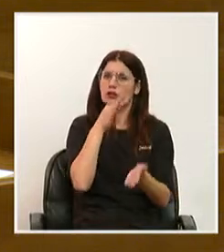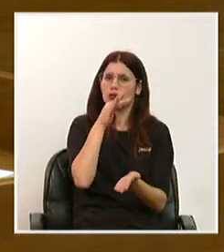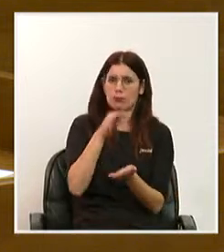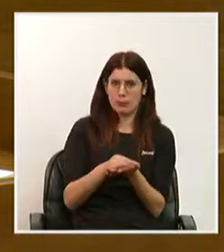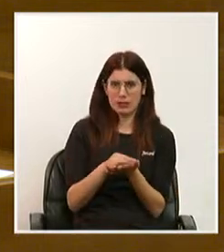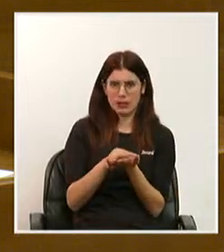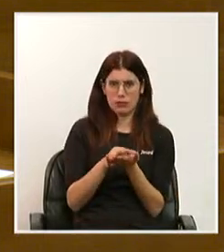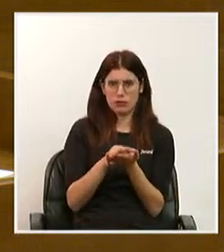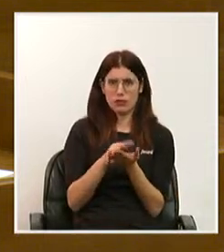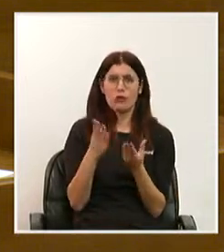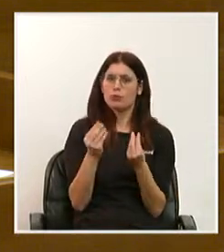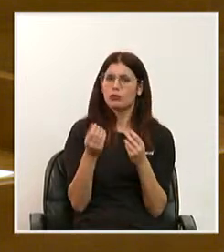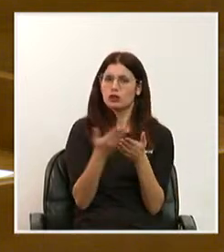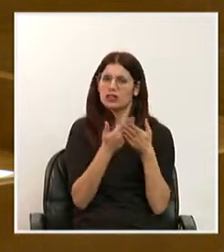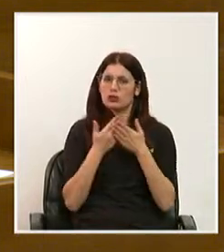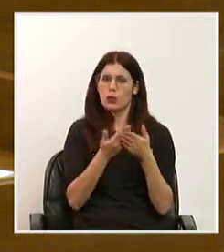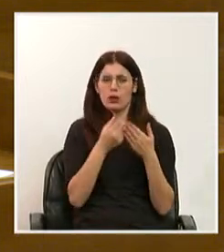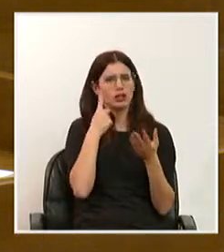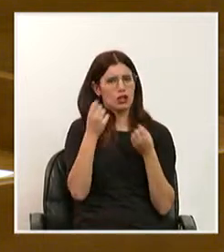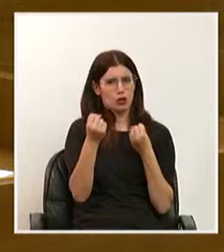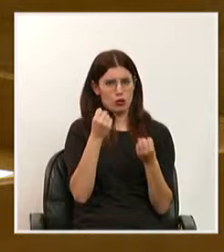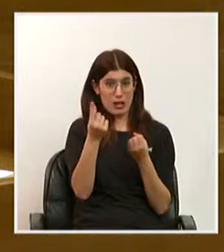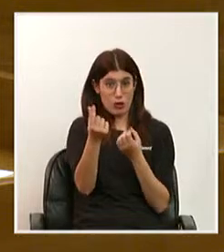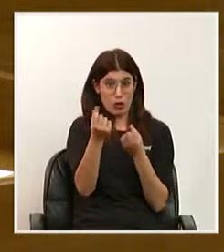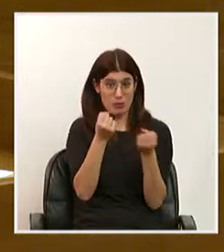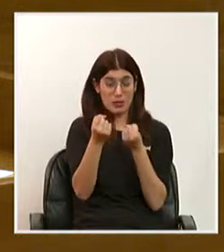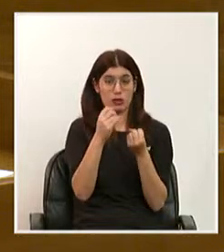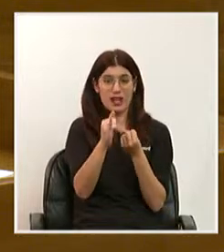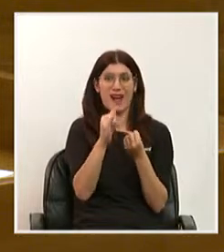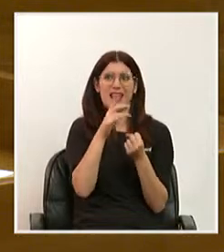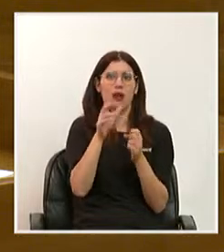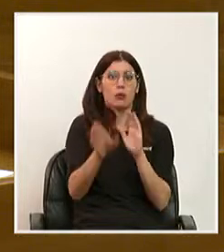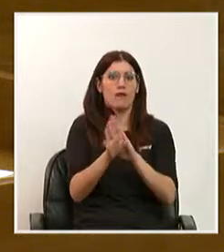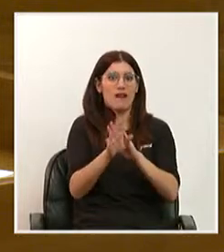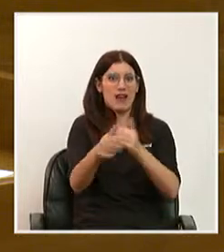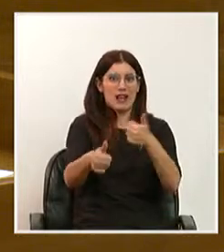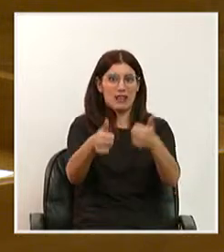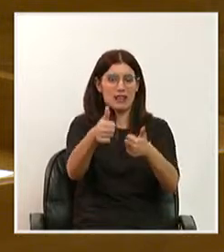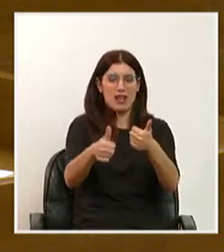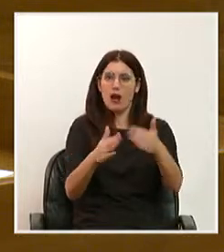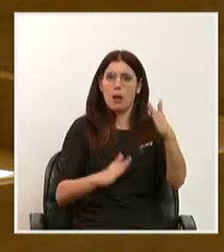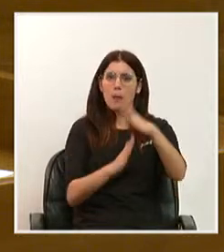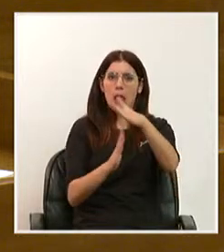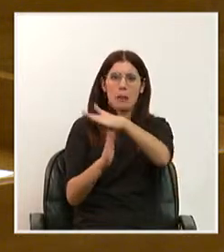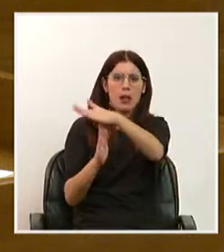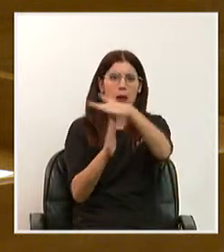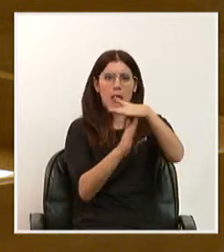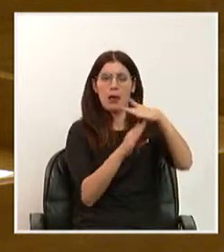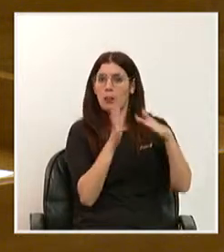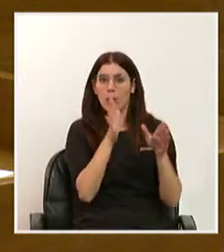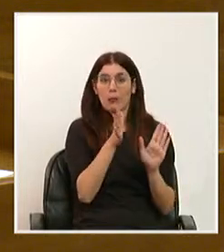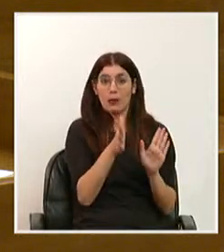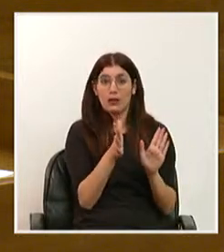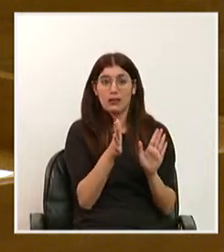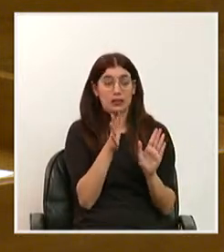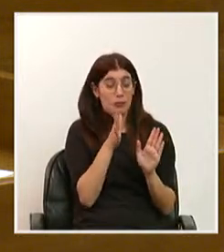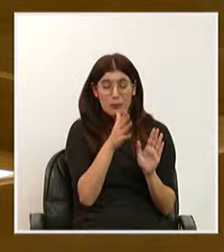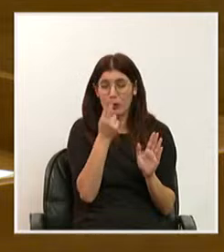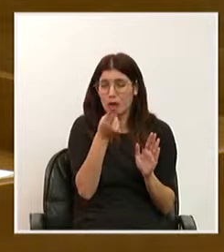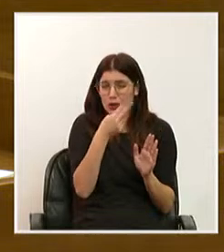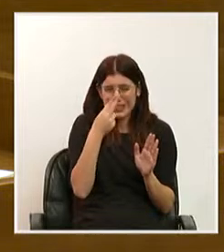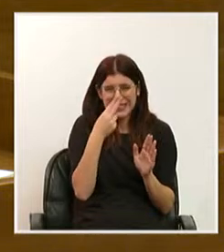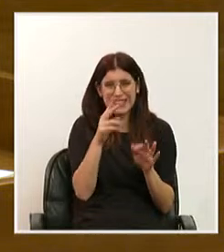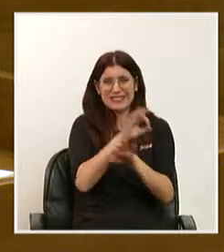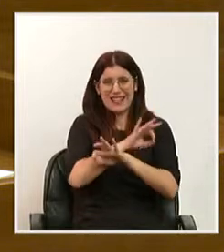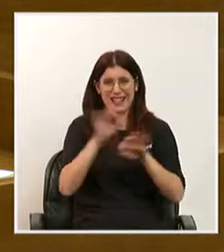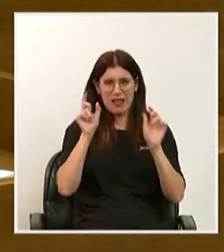m en estudos económic y a deitar mo ya es evid no el importa la